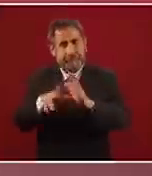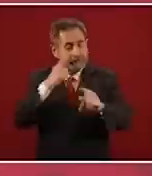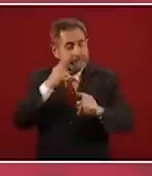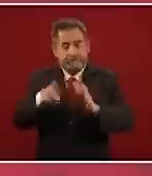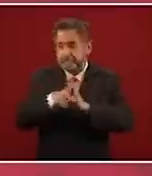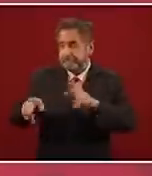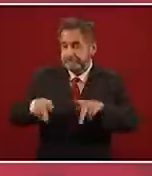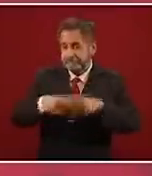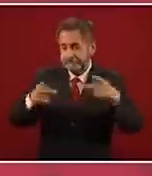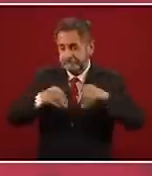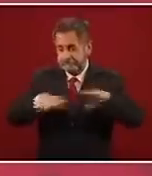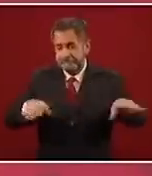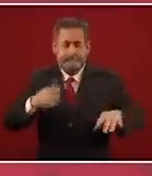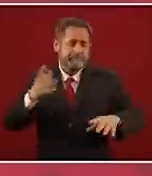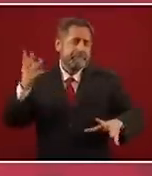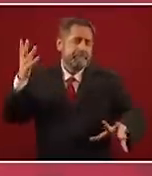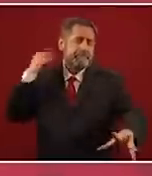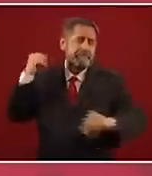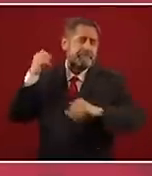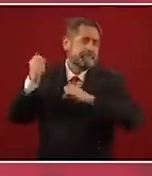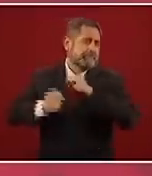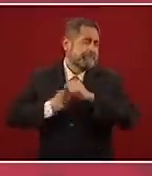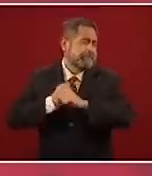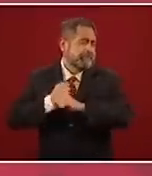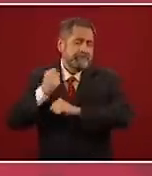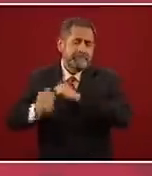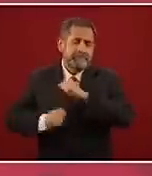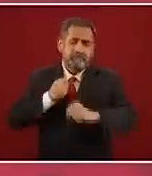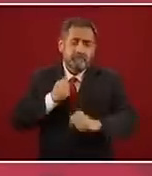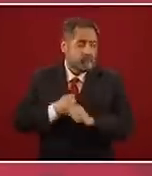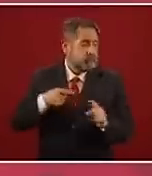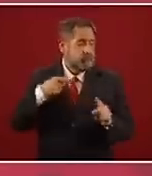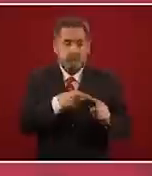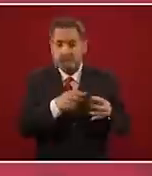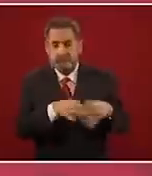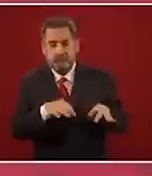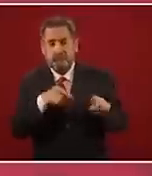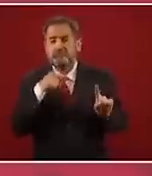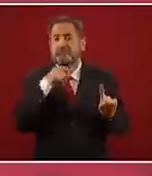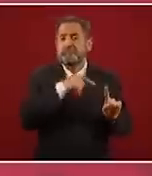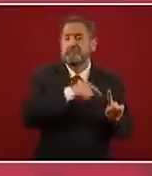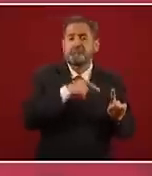durante siglos jugó un papel